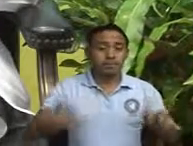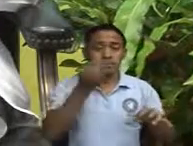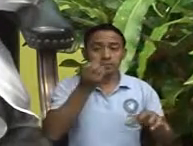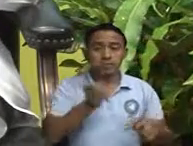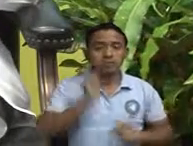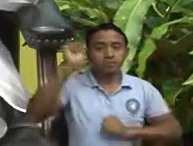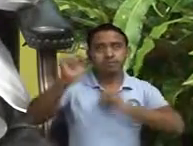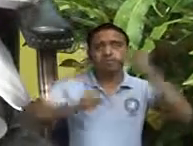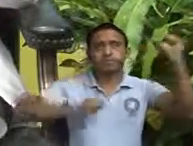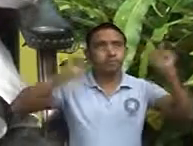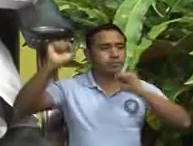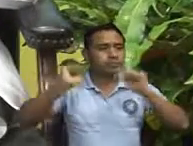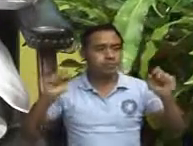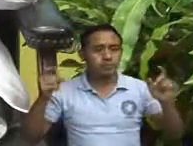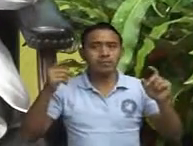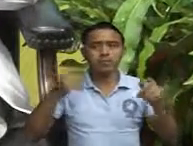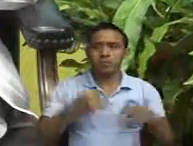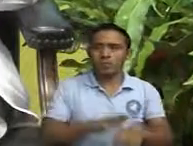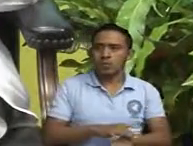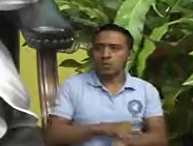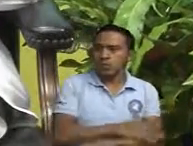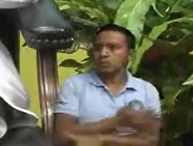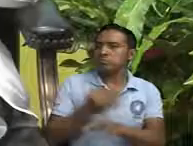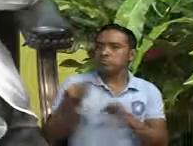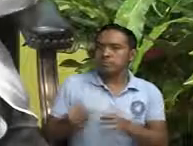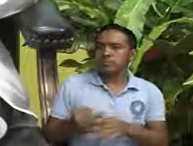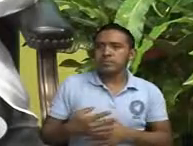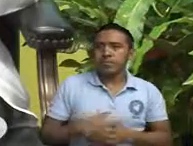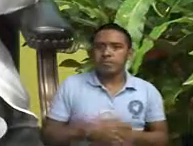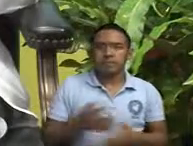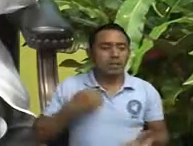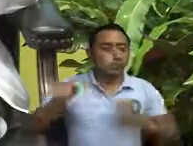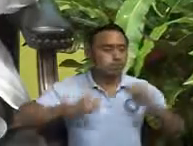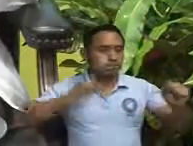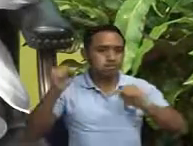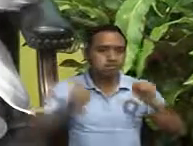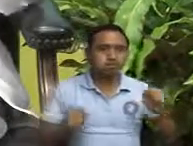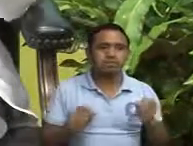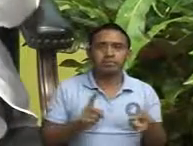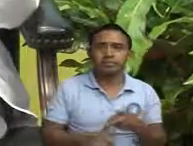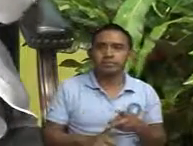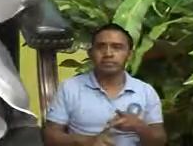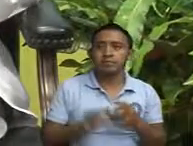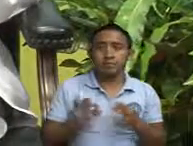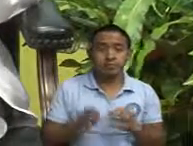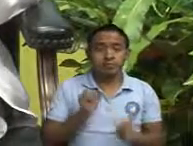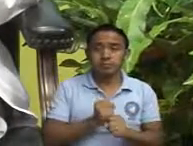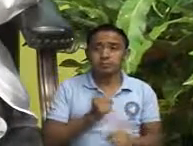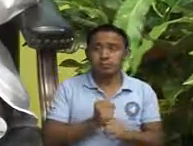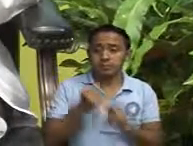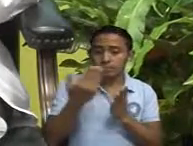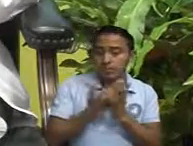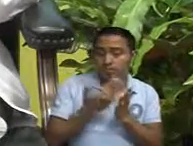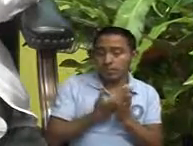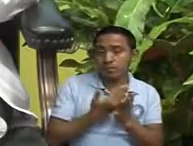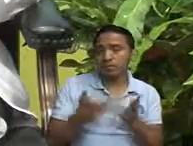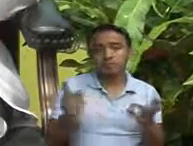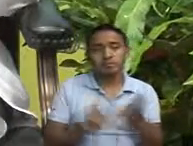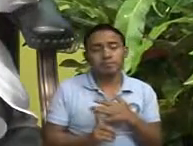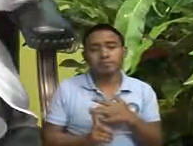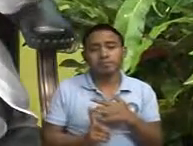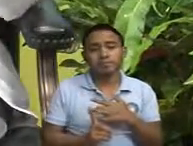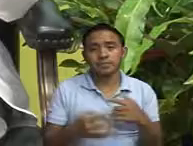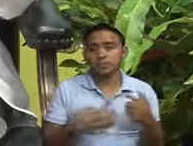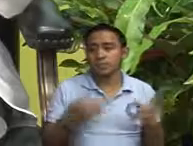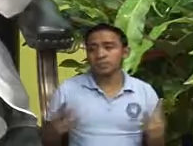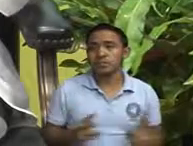plan de ejercicio, hasta uno siente la diferencia, te sentís más activo, sentís que rendís más en estudio, en el trabajo, en